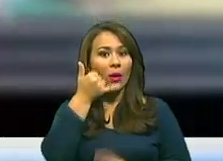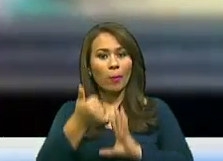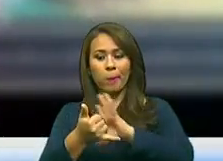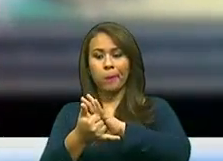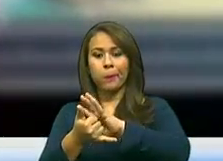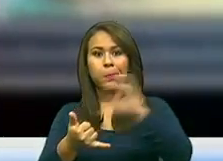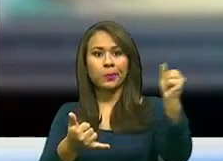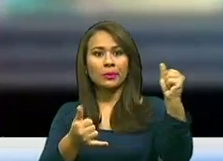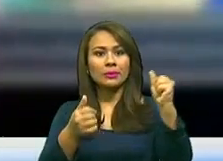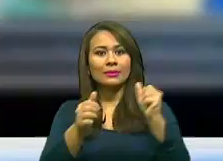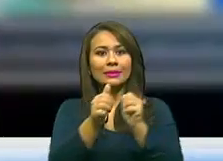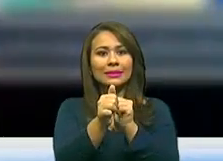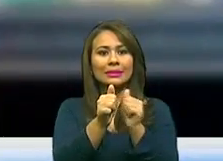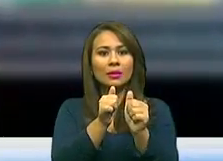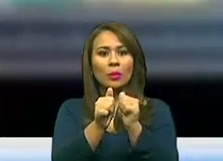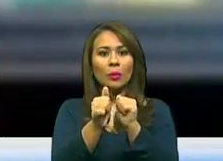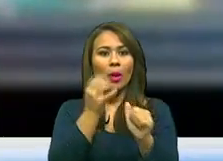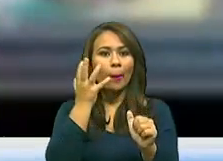celulares.